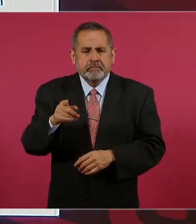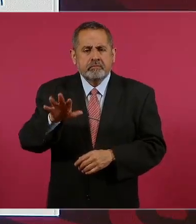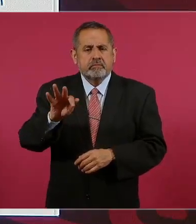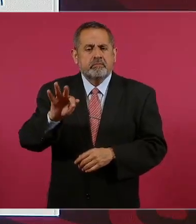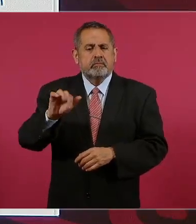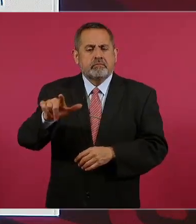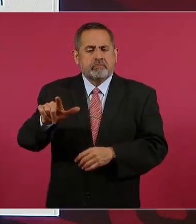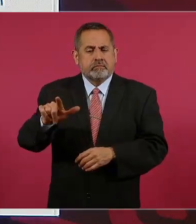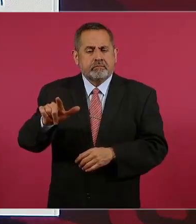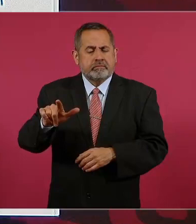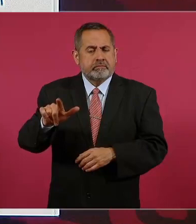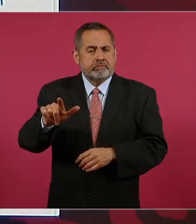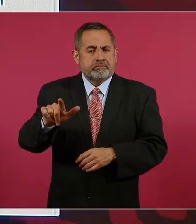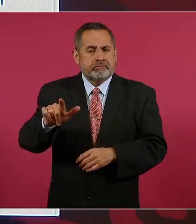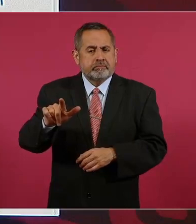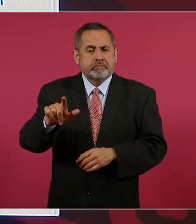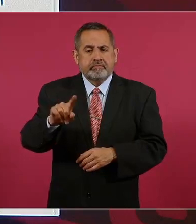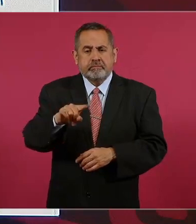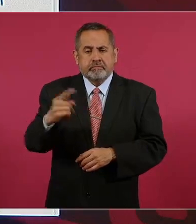47.